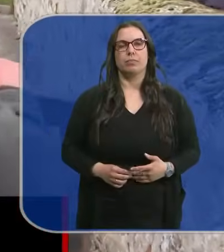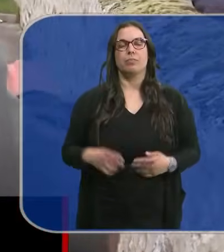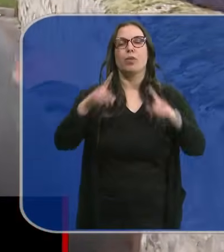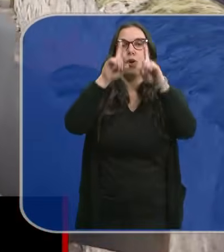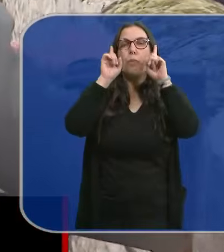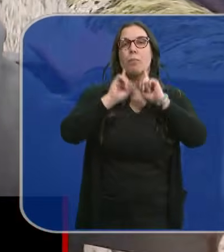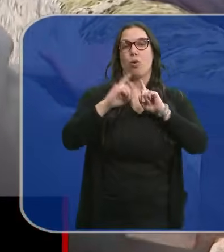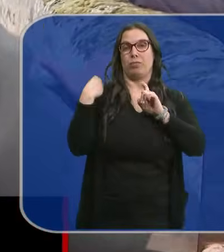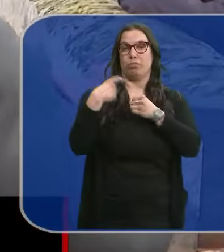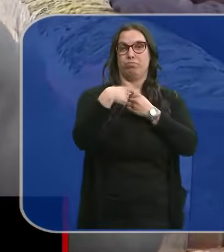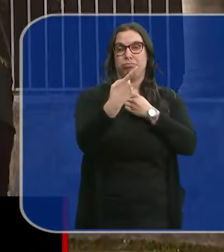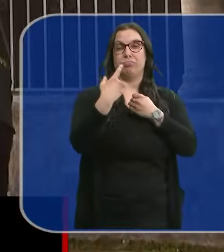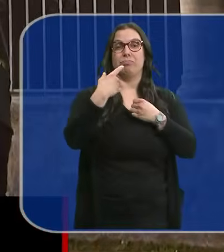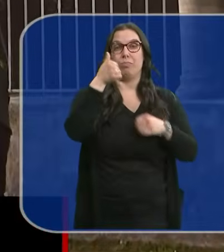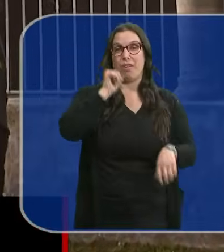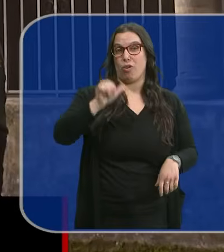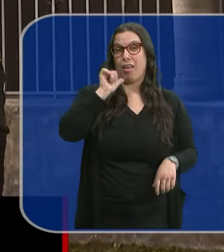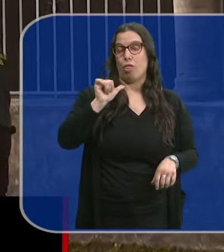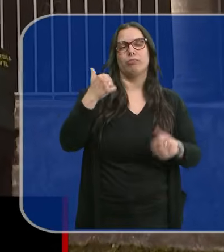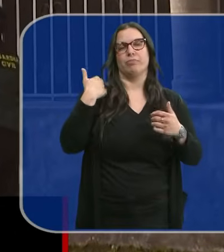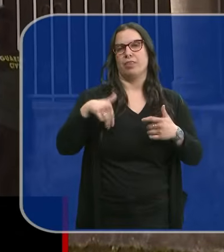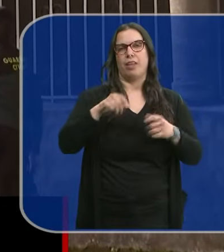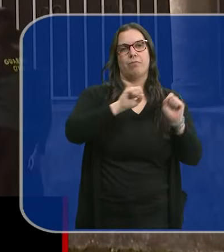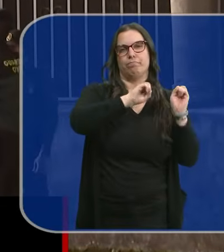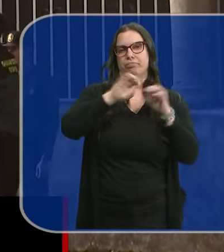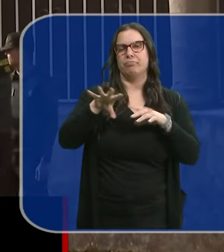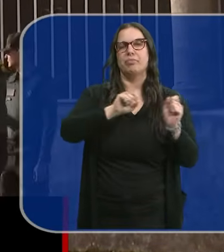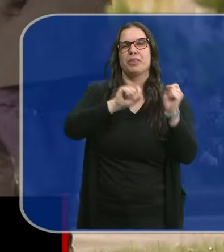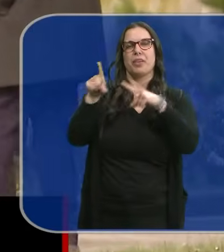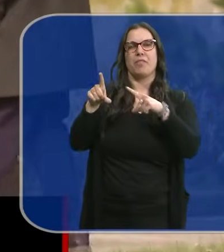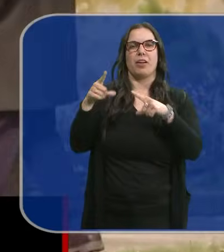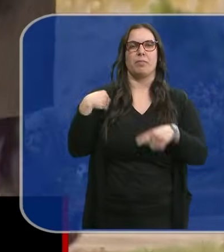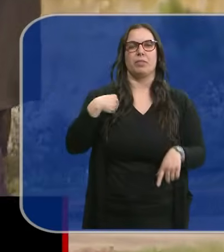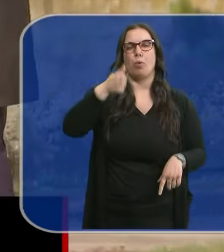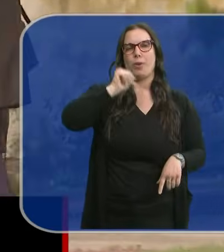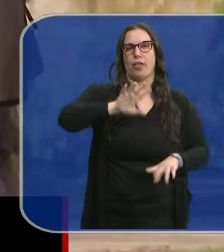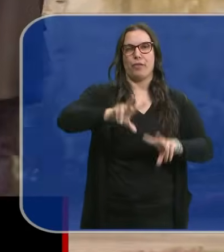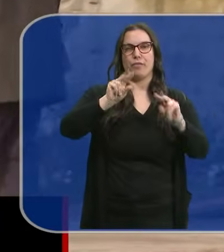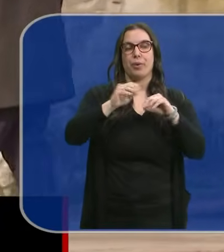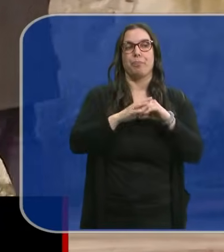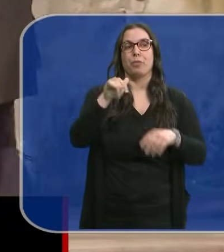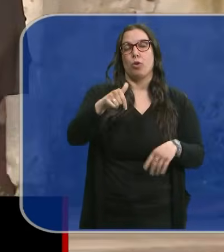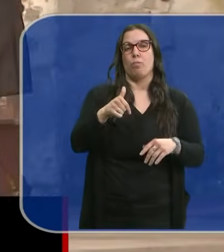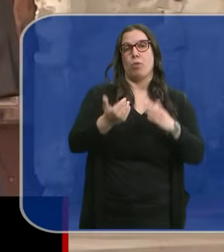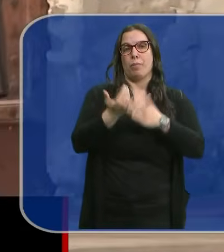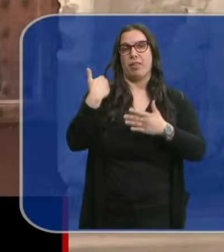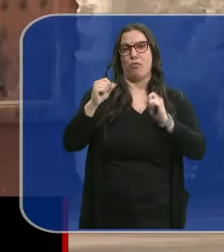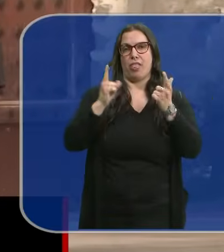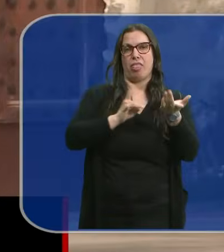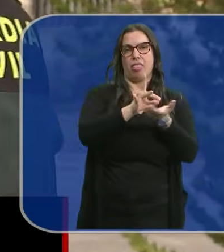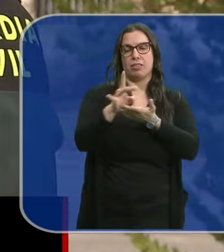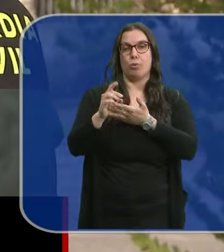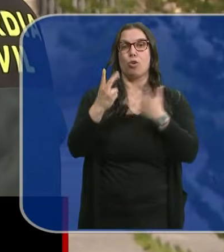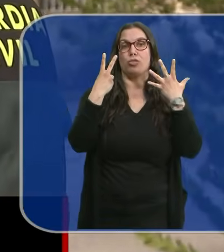Las monjas cismáticas de Burgos han abandonado definitivamente el monasterio de las Clarisas de Belorado. Esta mañana se ha ejecutado el desahucio. Las